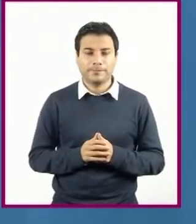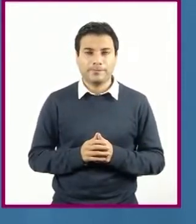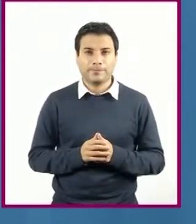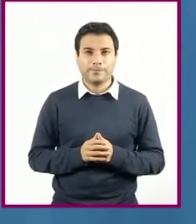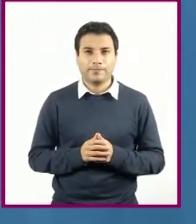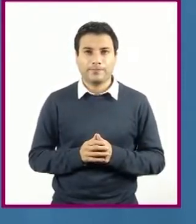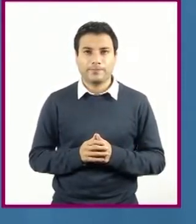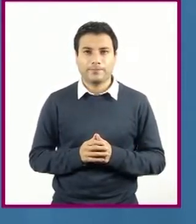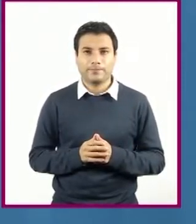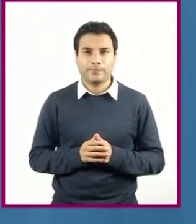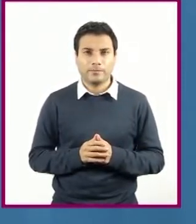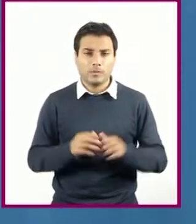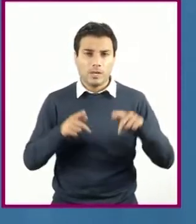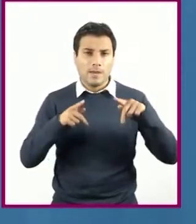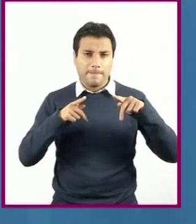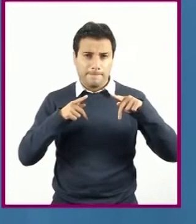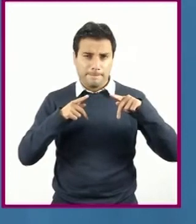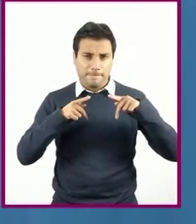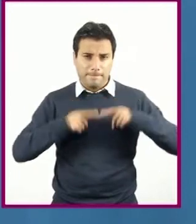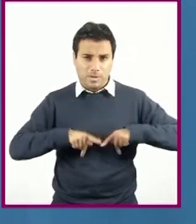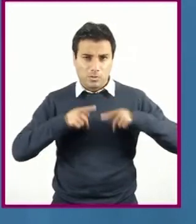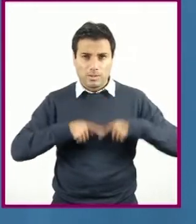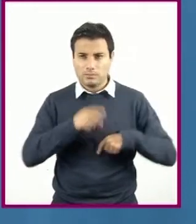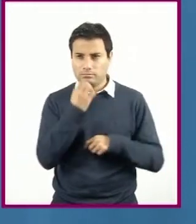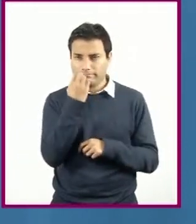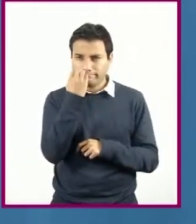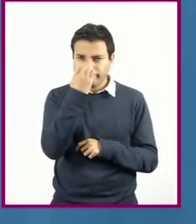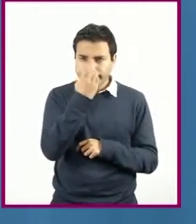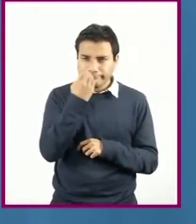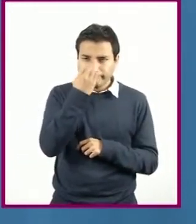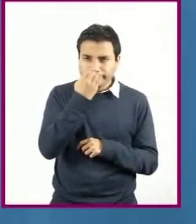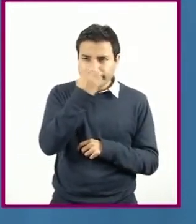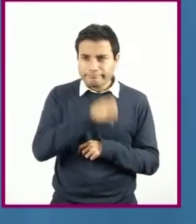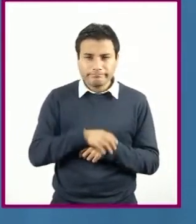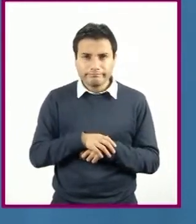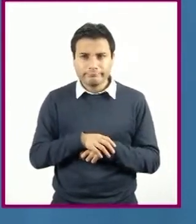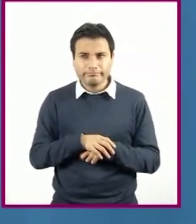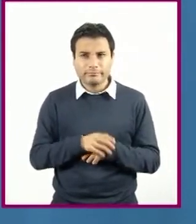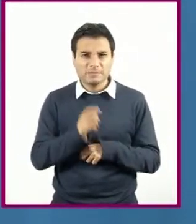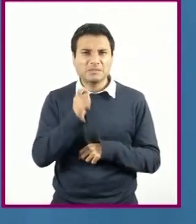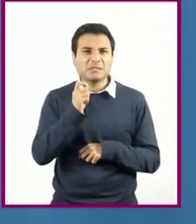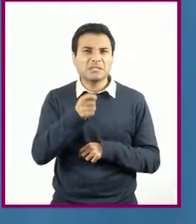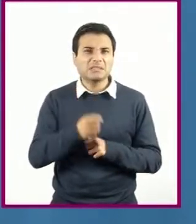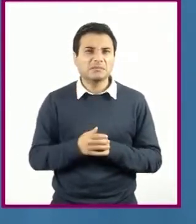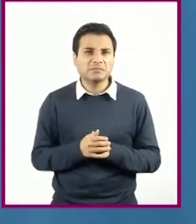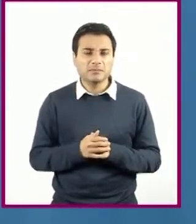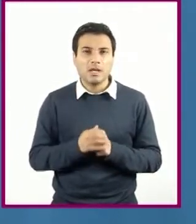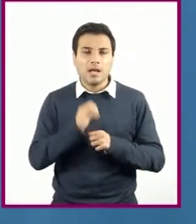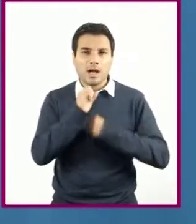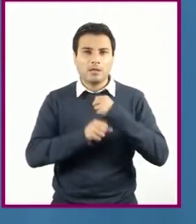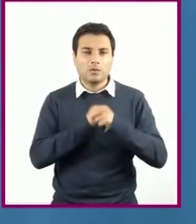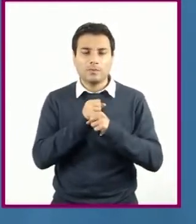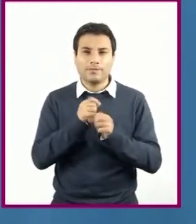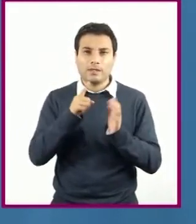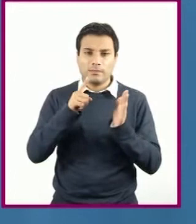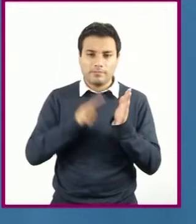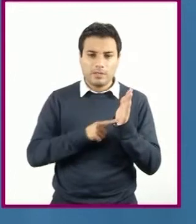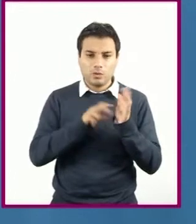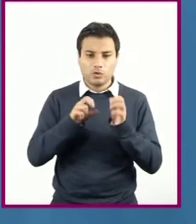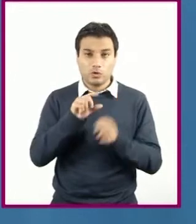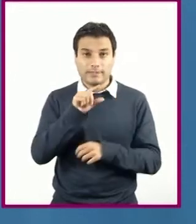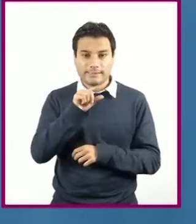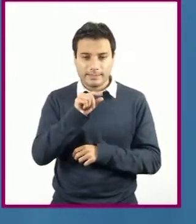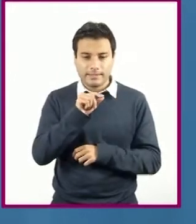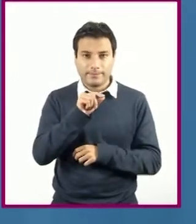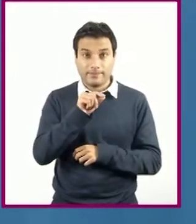prestado atención un observador atento y serio en la segunda mitad del decenio de 1870 a los